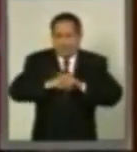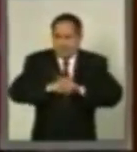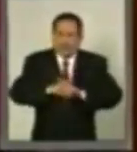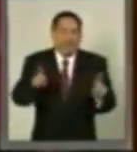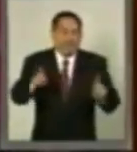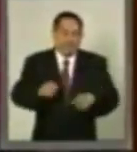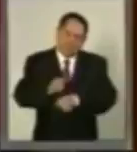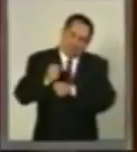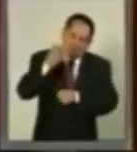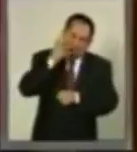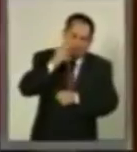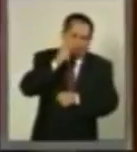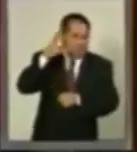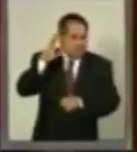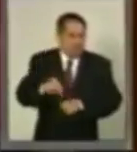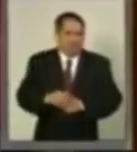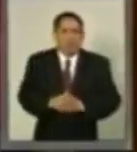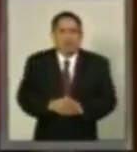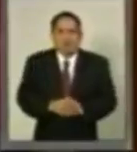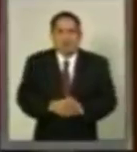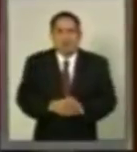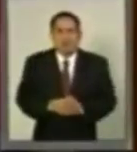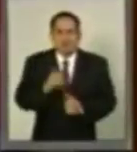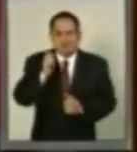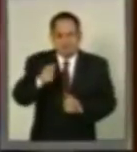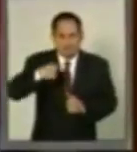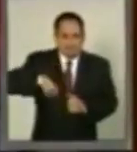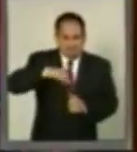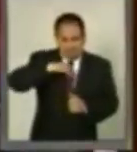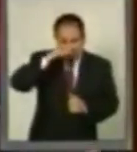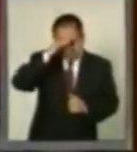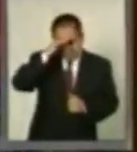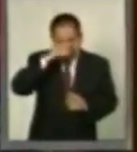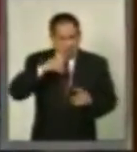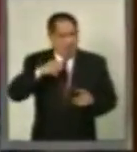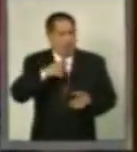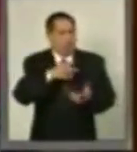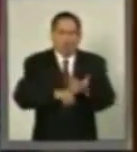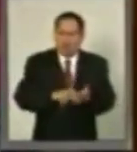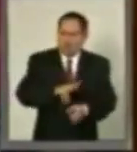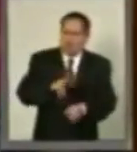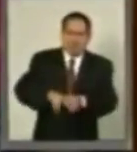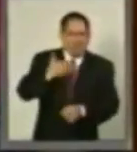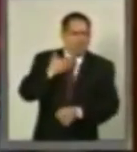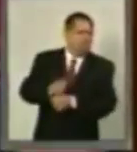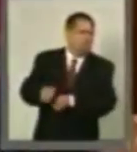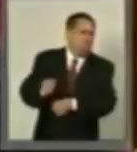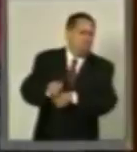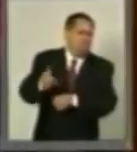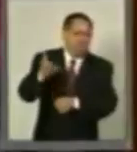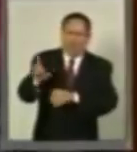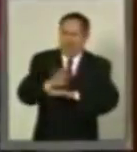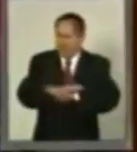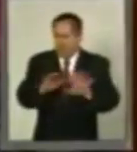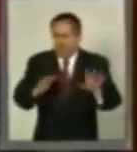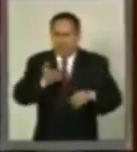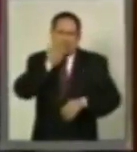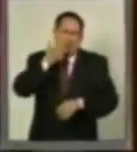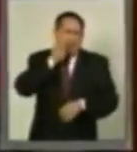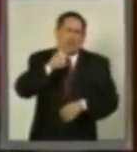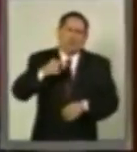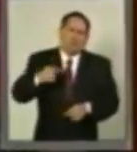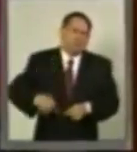que se tiene. Que siga pensando que es un acto normal, del cual nos tenemos que seguir acostumbrando